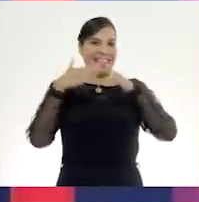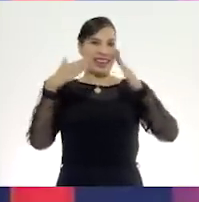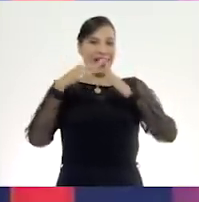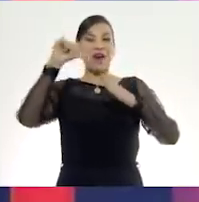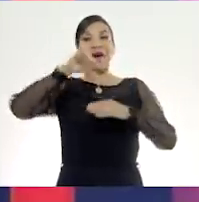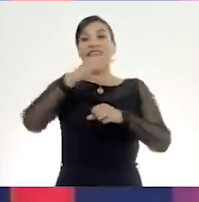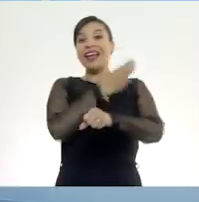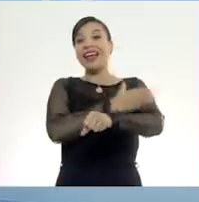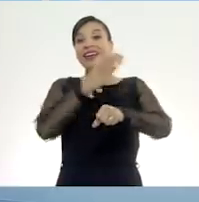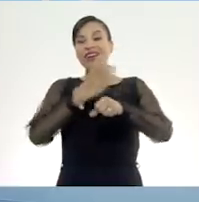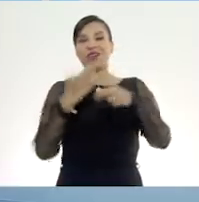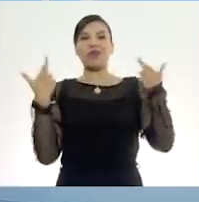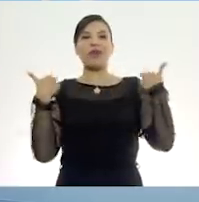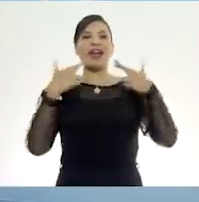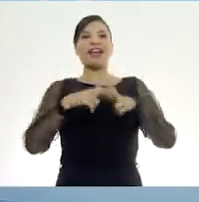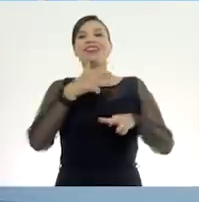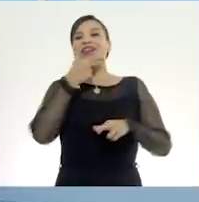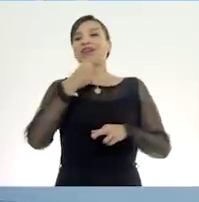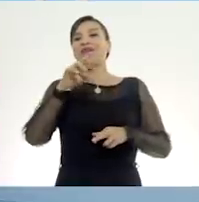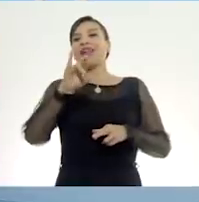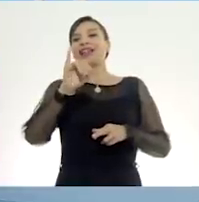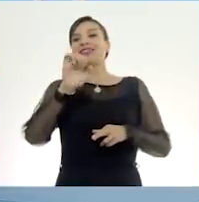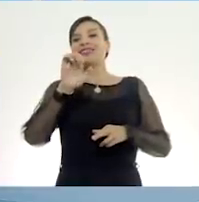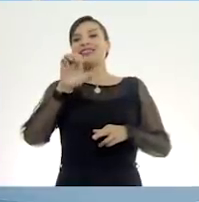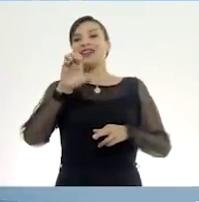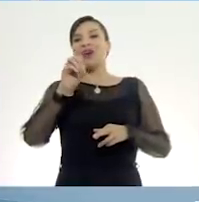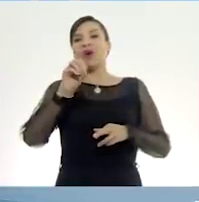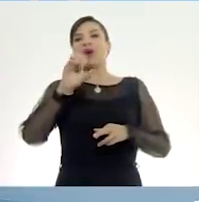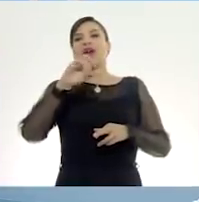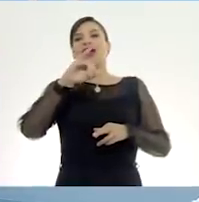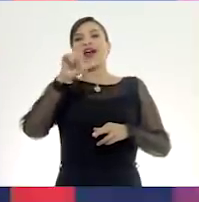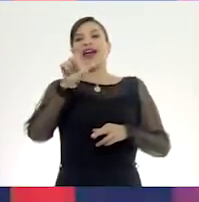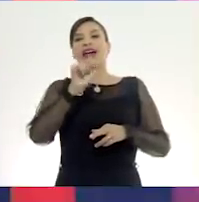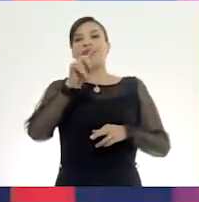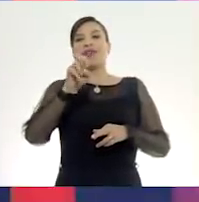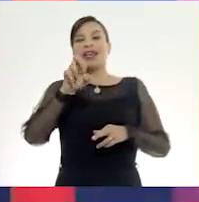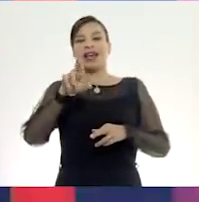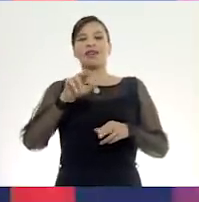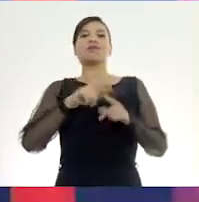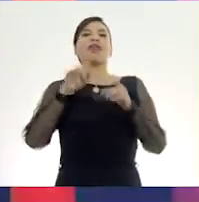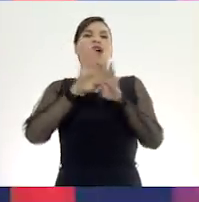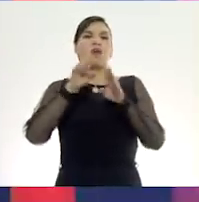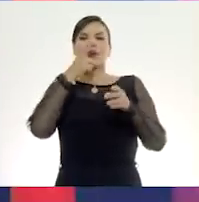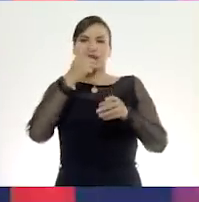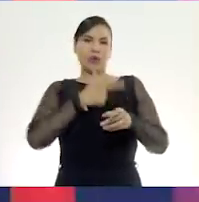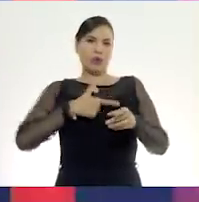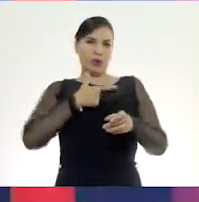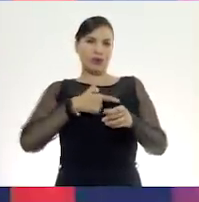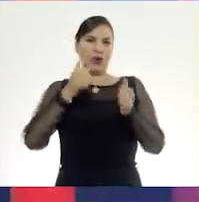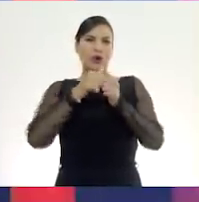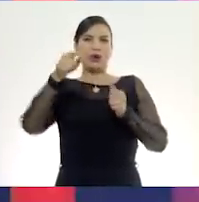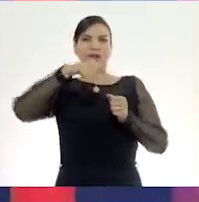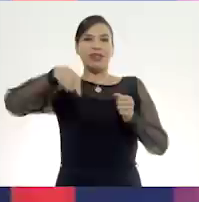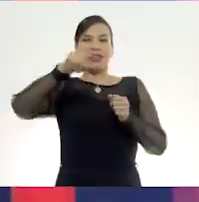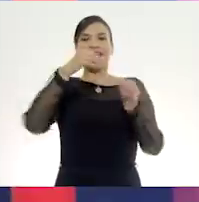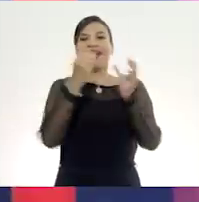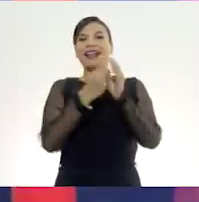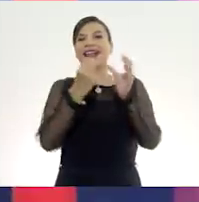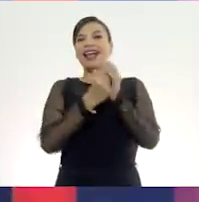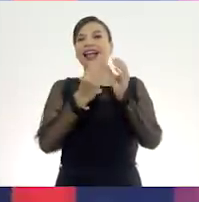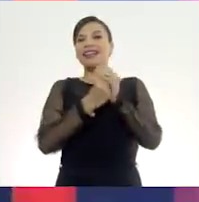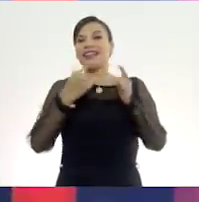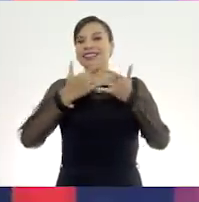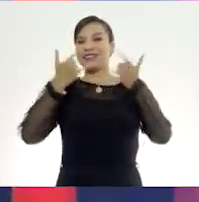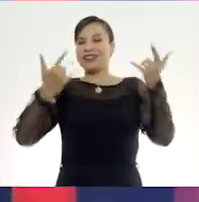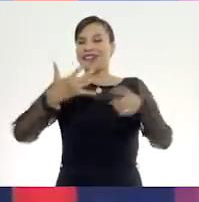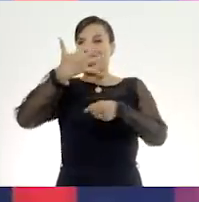nos acompaña el maestro Francisco Javier Olivares Sánchez y vamos a tener el gusto de estar con ustedes en esta clase de historia de quinto